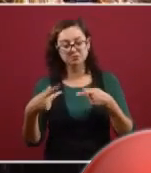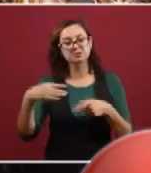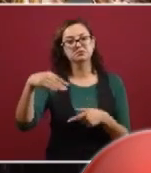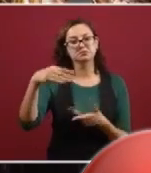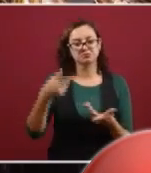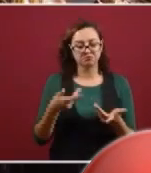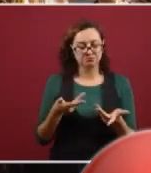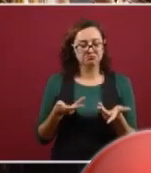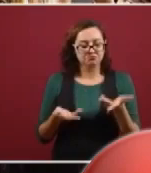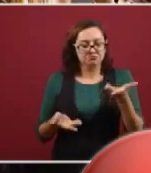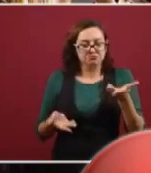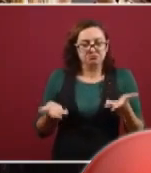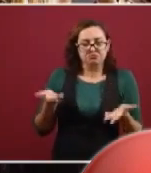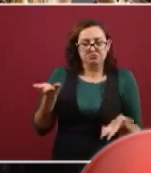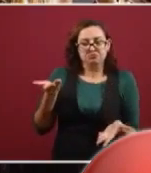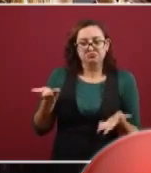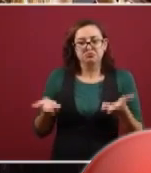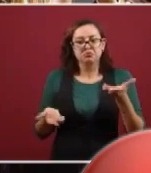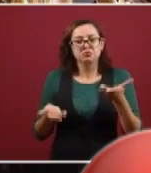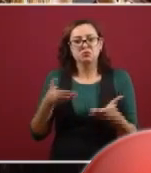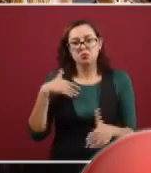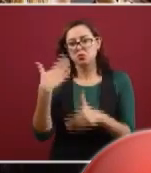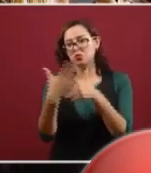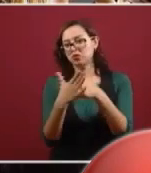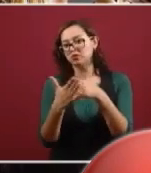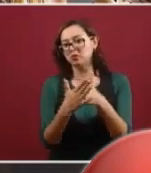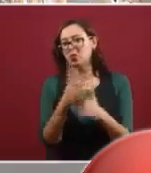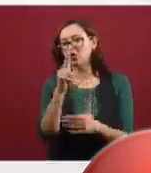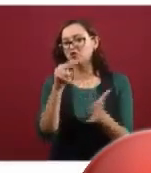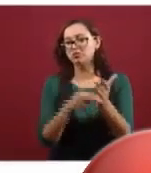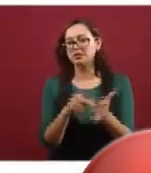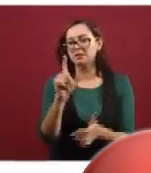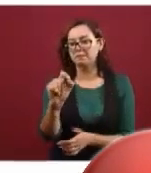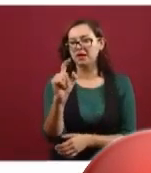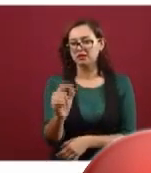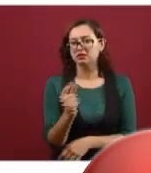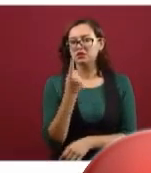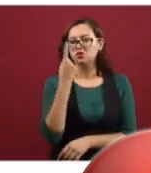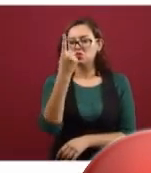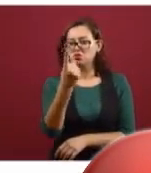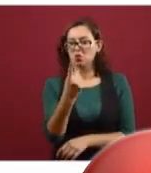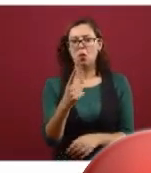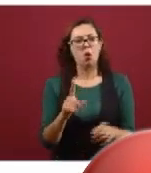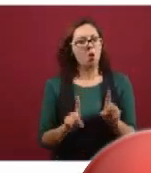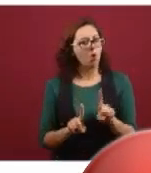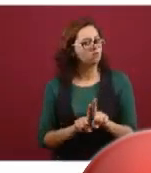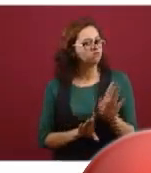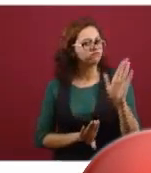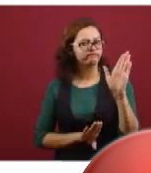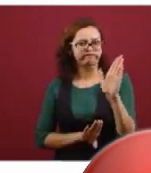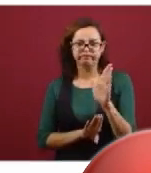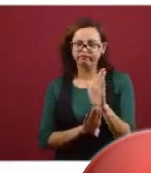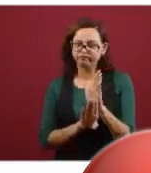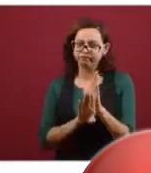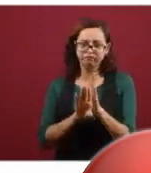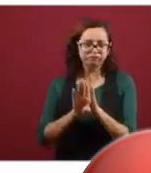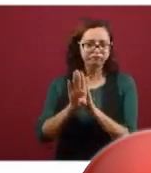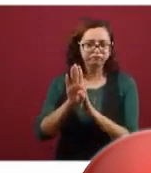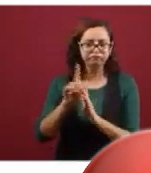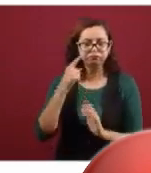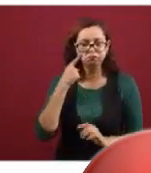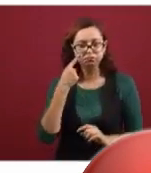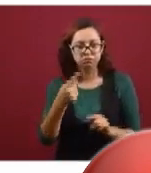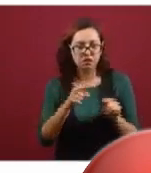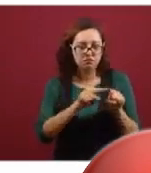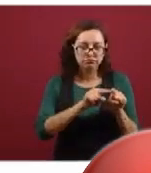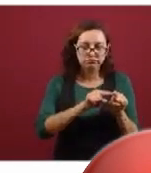equilibrio presupuestario en el año 2021 y, como puede observarse en la pantalla, año